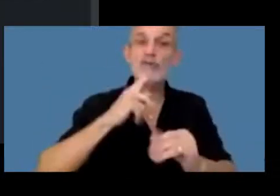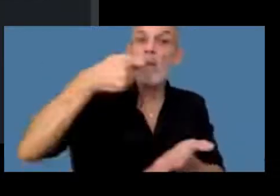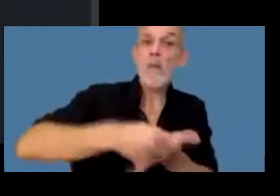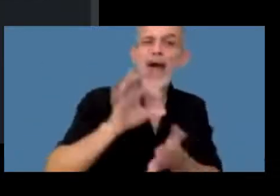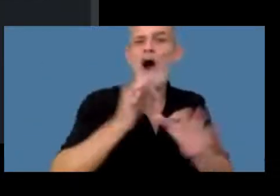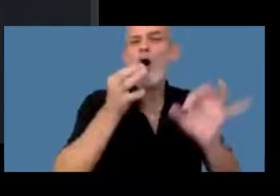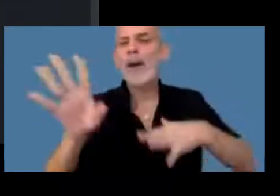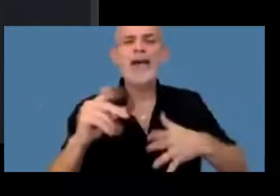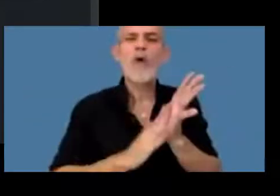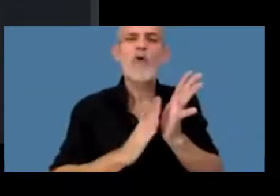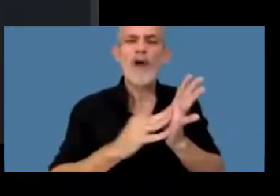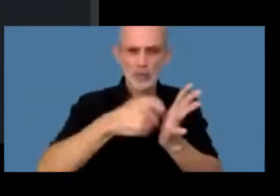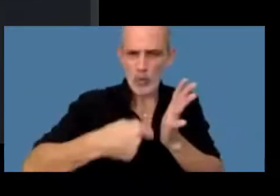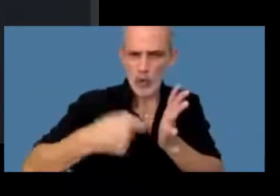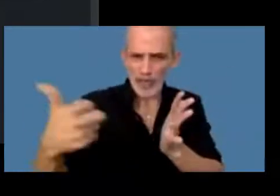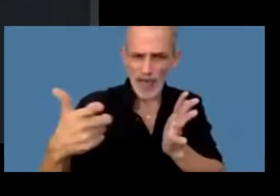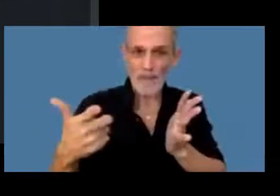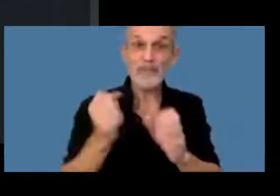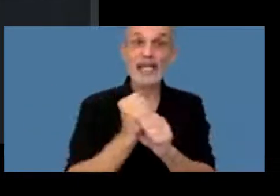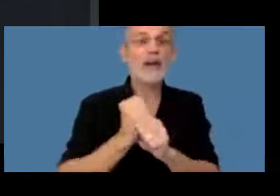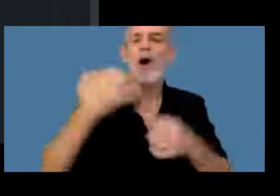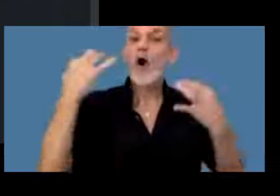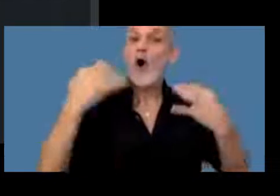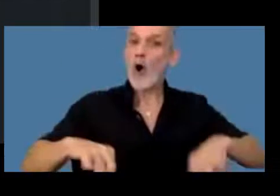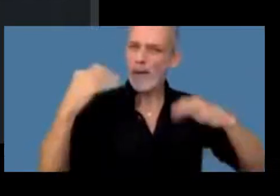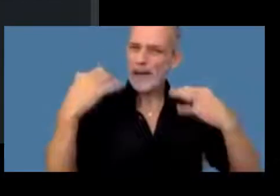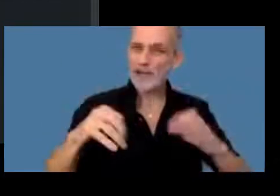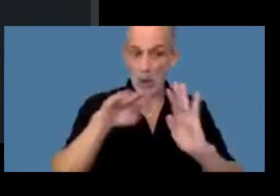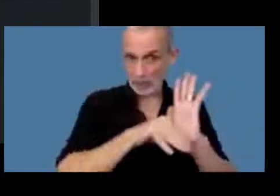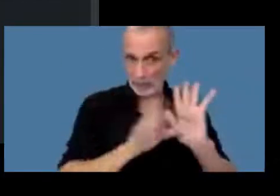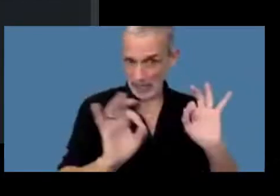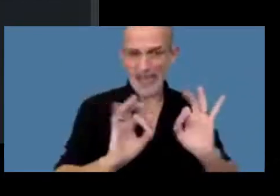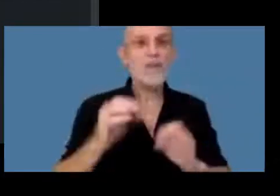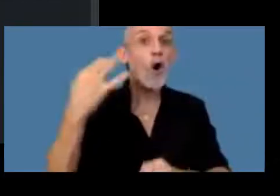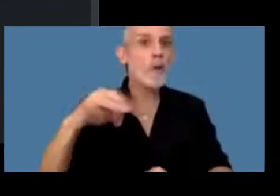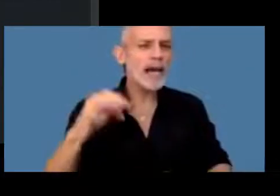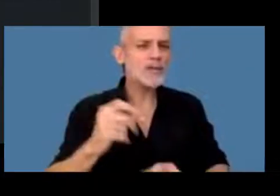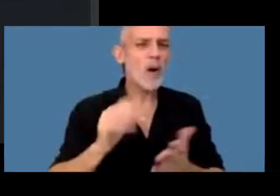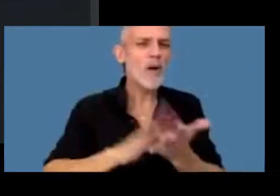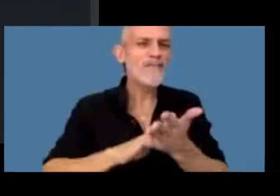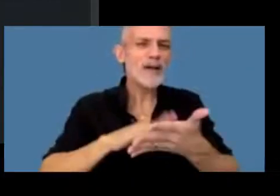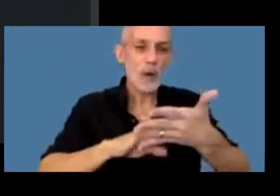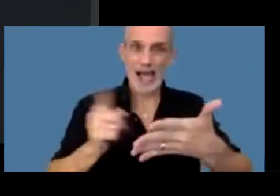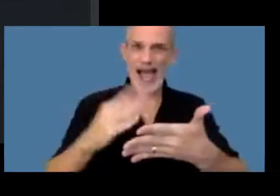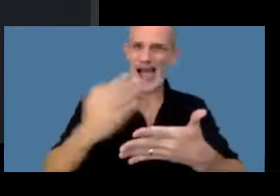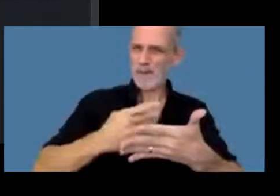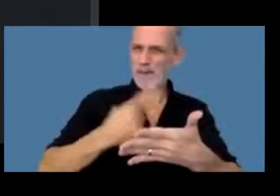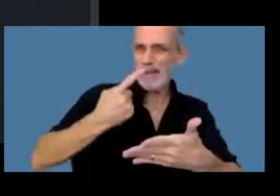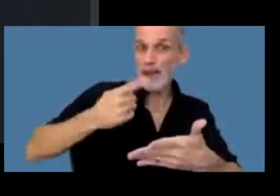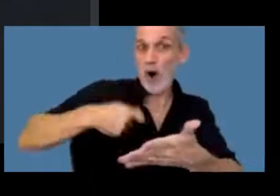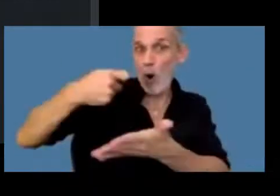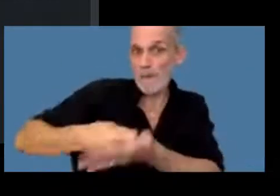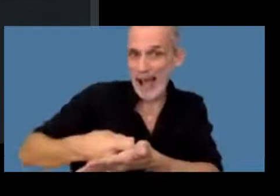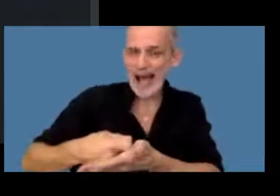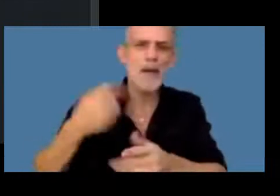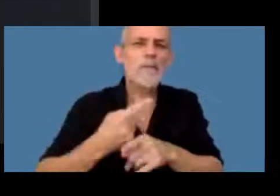facturan. Tarea obligatoria, no está en ninguna norma, pero tarea obligatoria antes de facturar o de pagar,